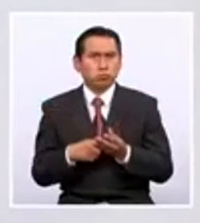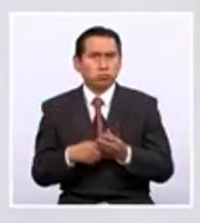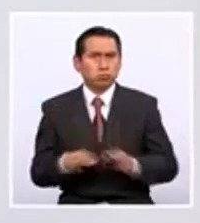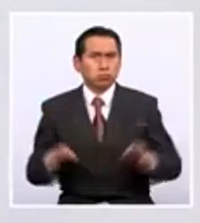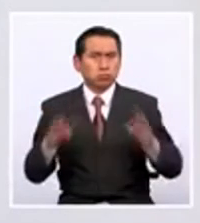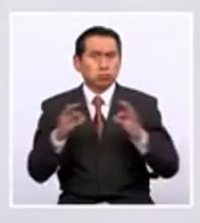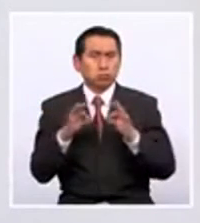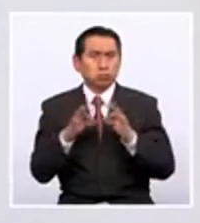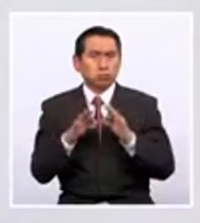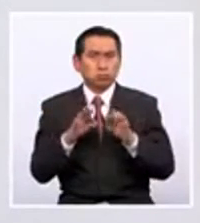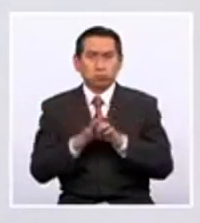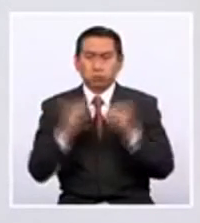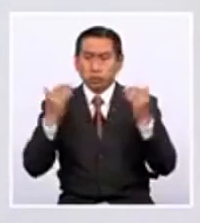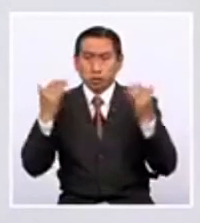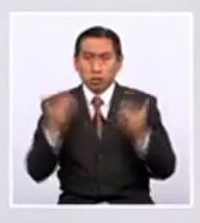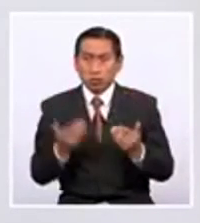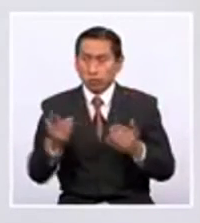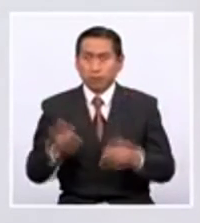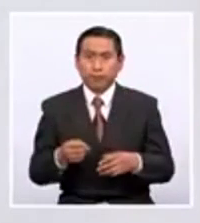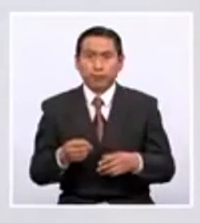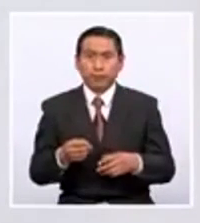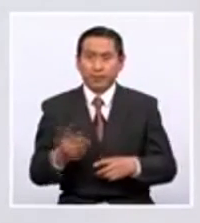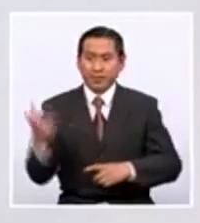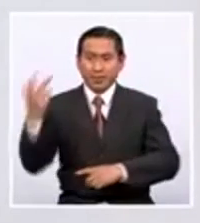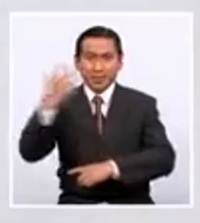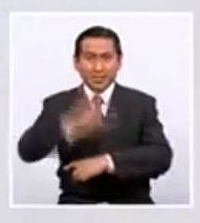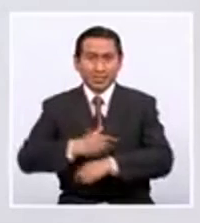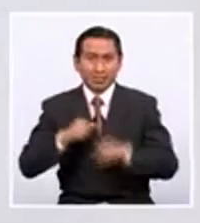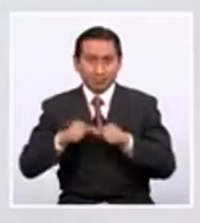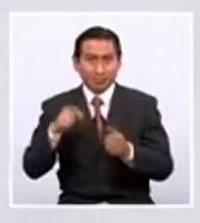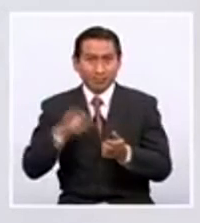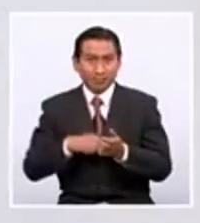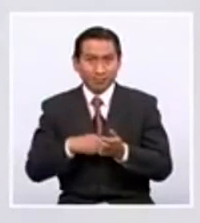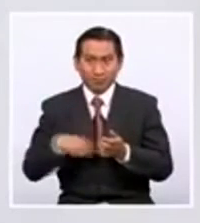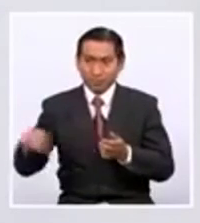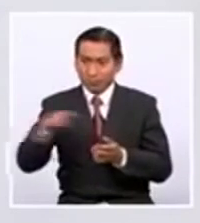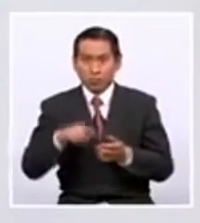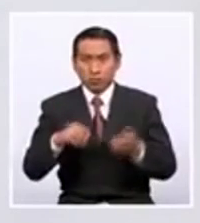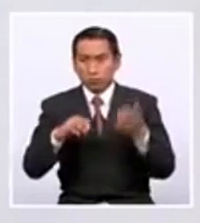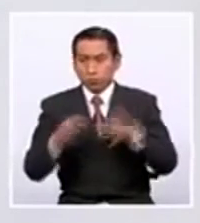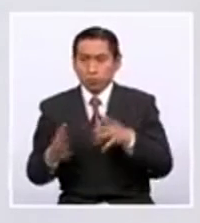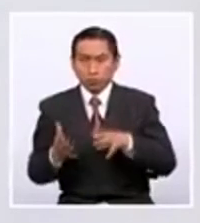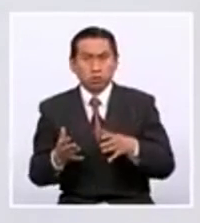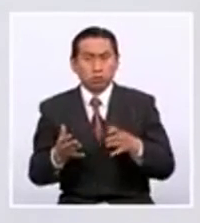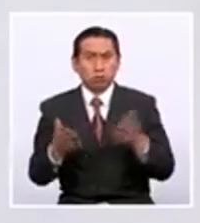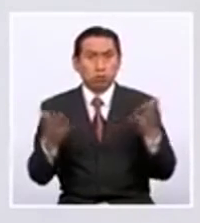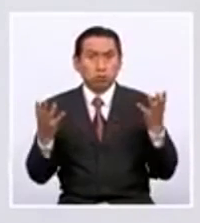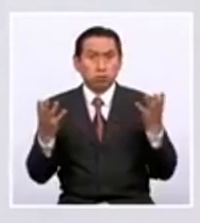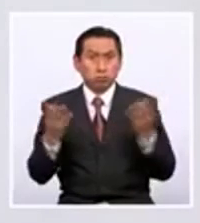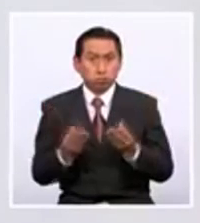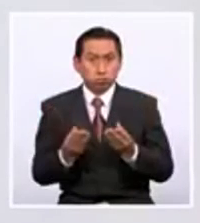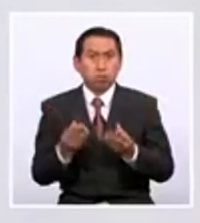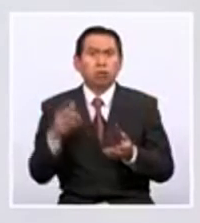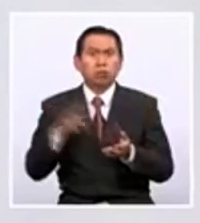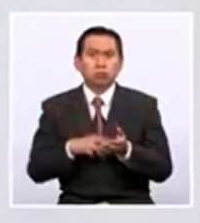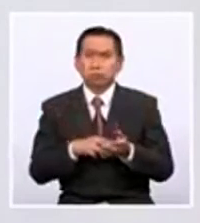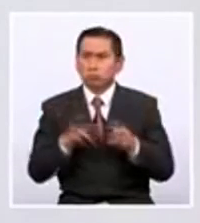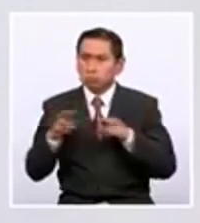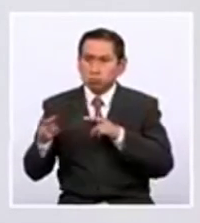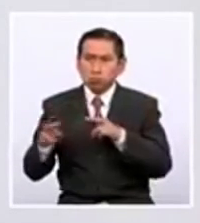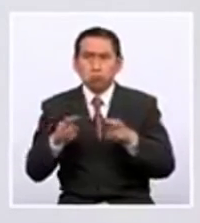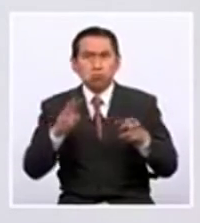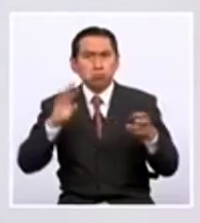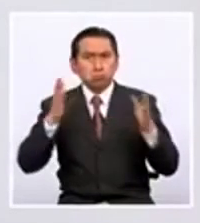así como ahora también durante 3 días seguidos el descenso de la mortalidad, nos hacen ver que